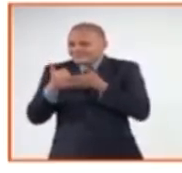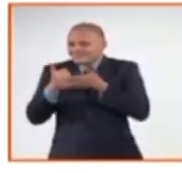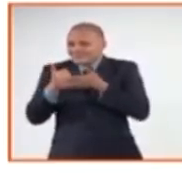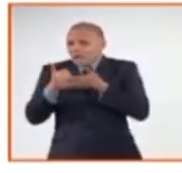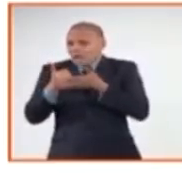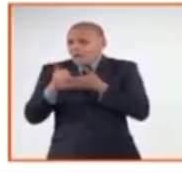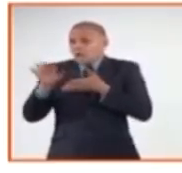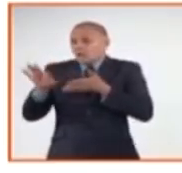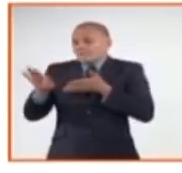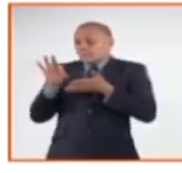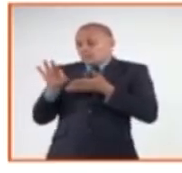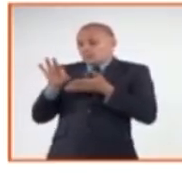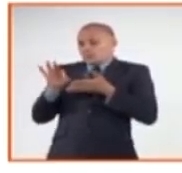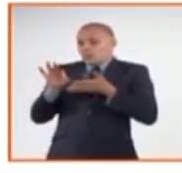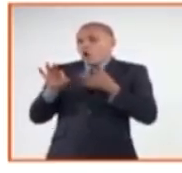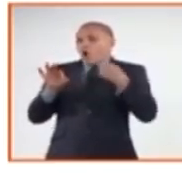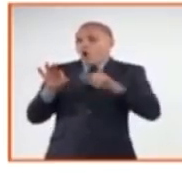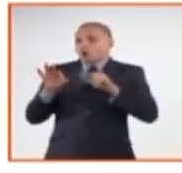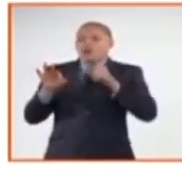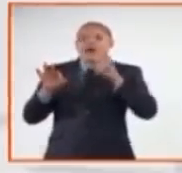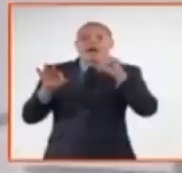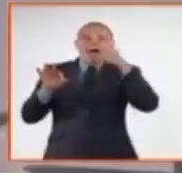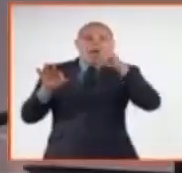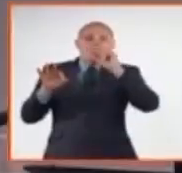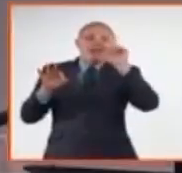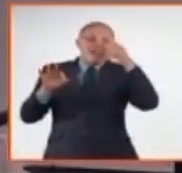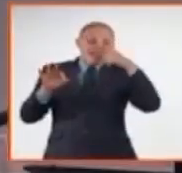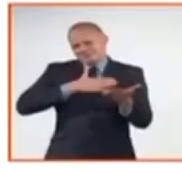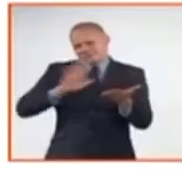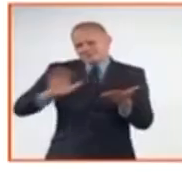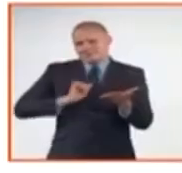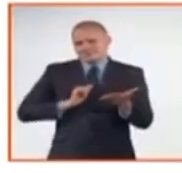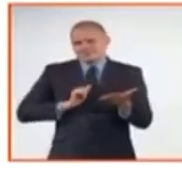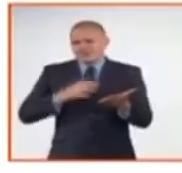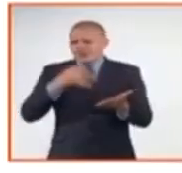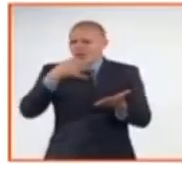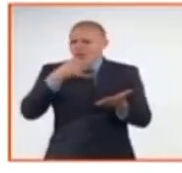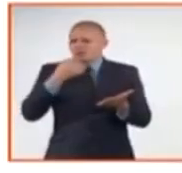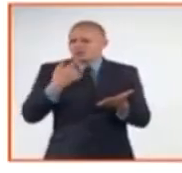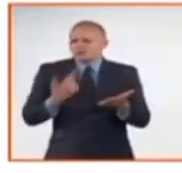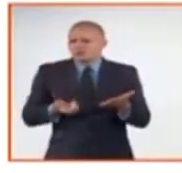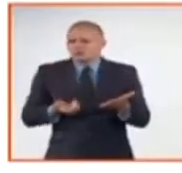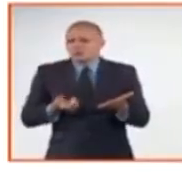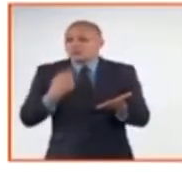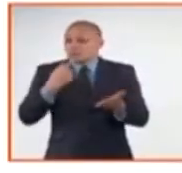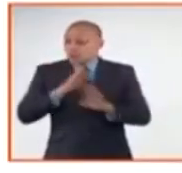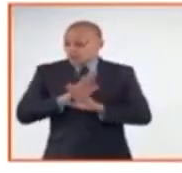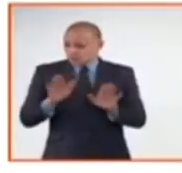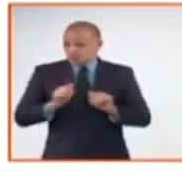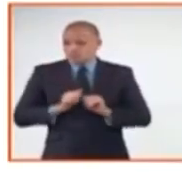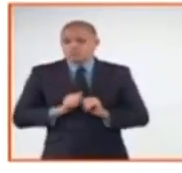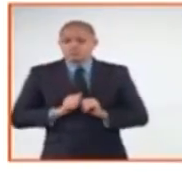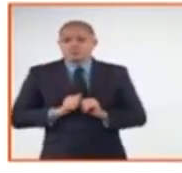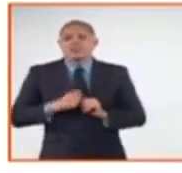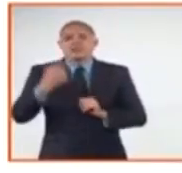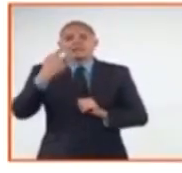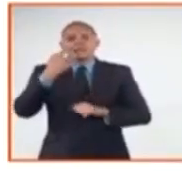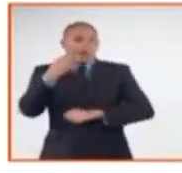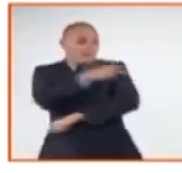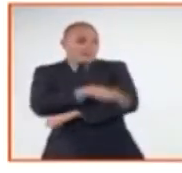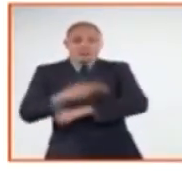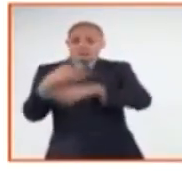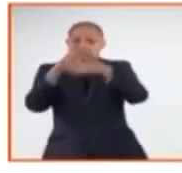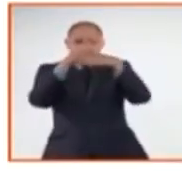se aplica por la vía intranasal en la lámina sigue en casi 100 vacunas contra el saco dos se encontraban en fase clínica